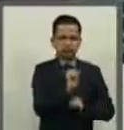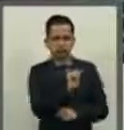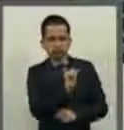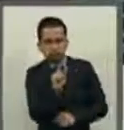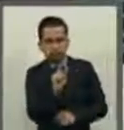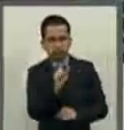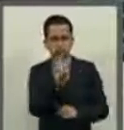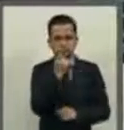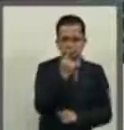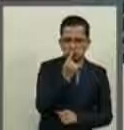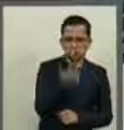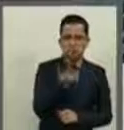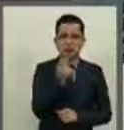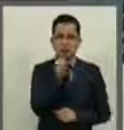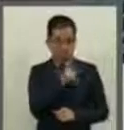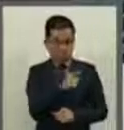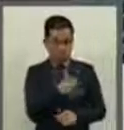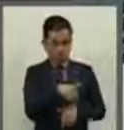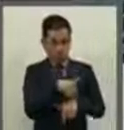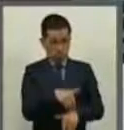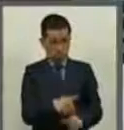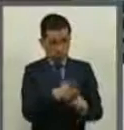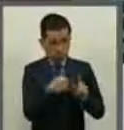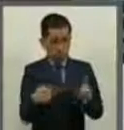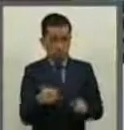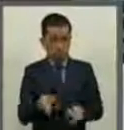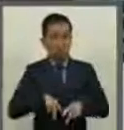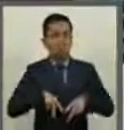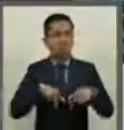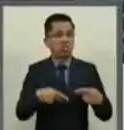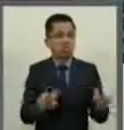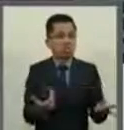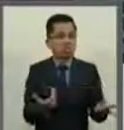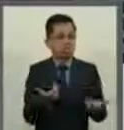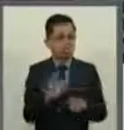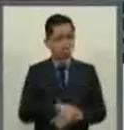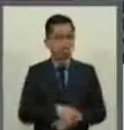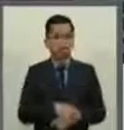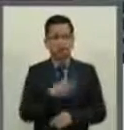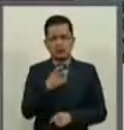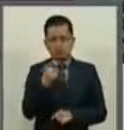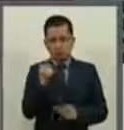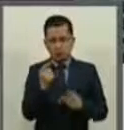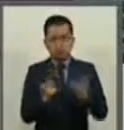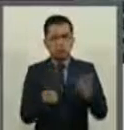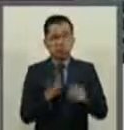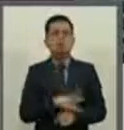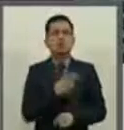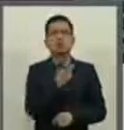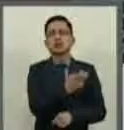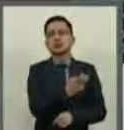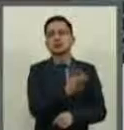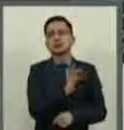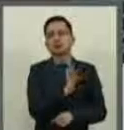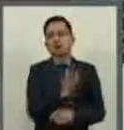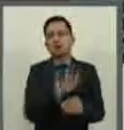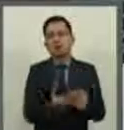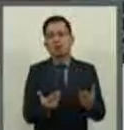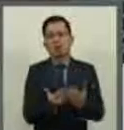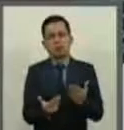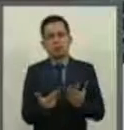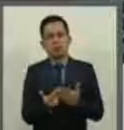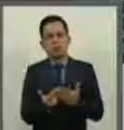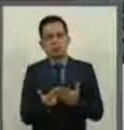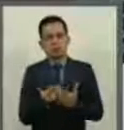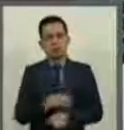al laxo régimen disciplinario que se les aplica. Estos aspectos que han permitido en buena medida